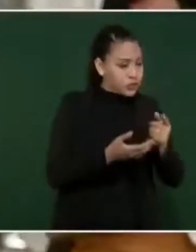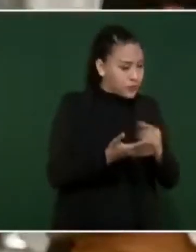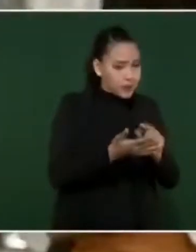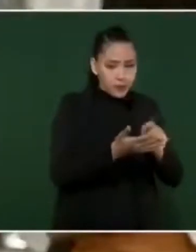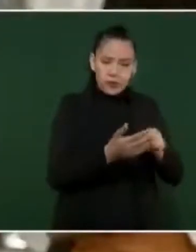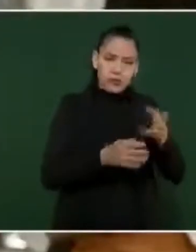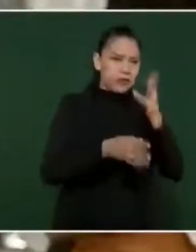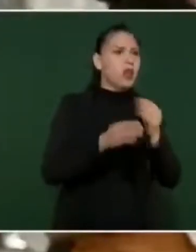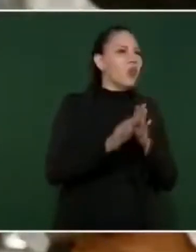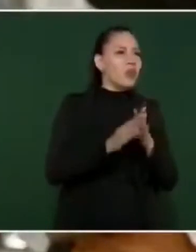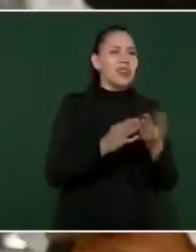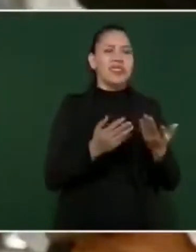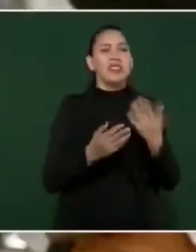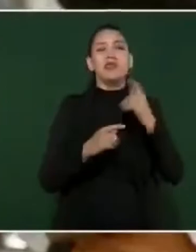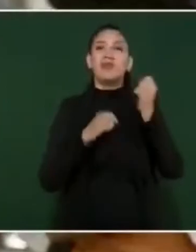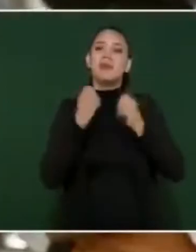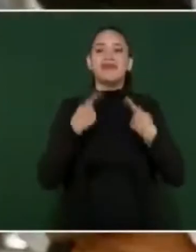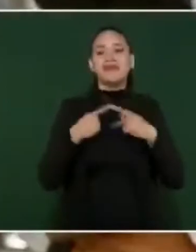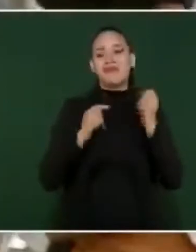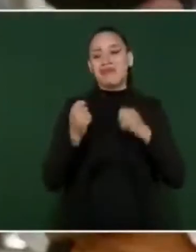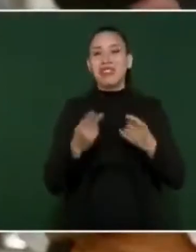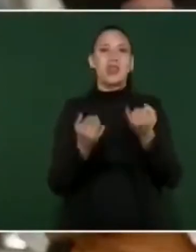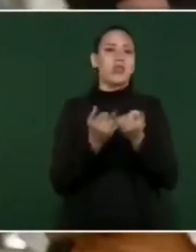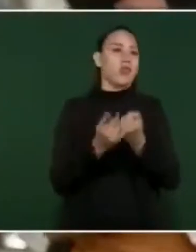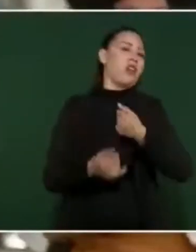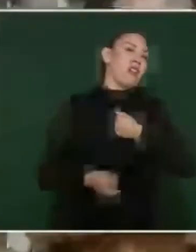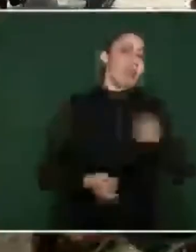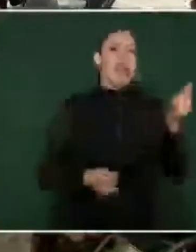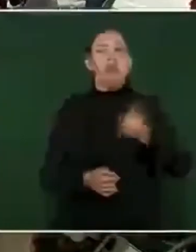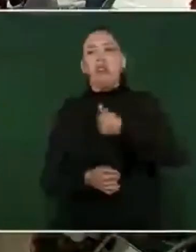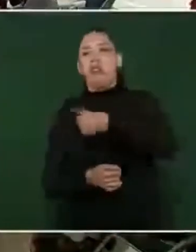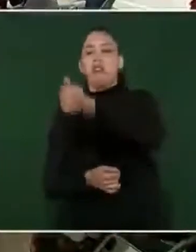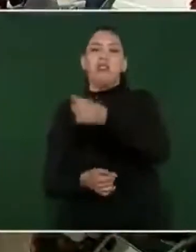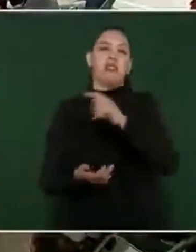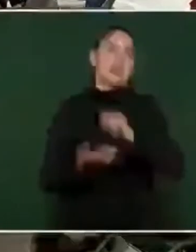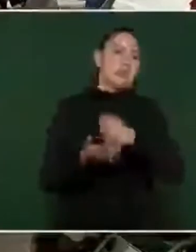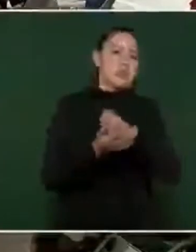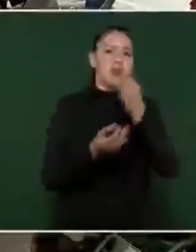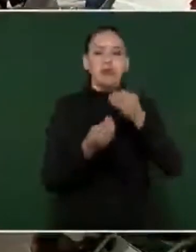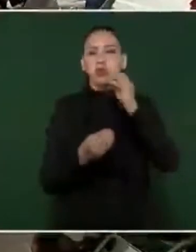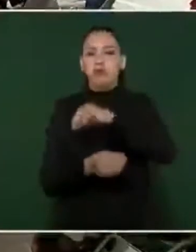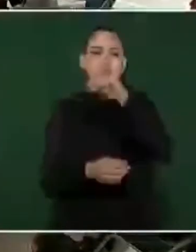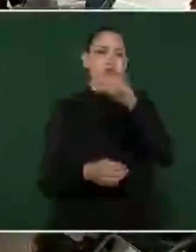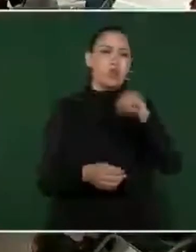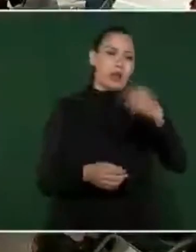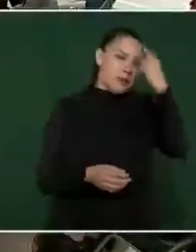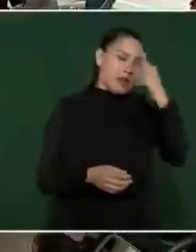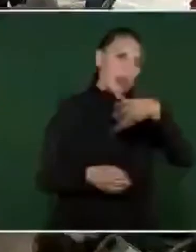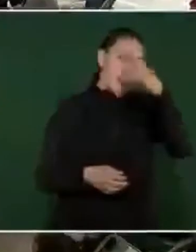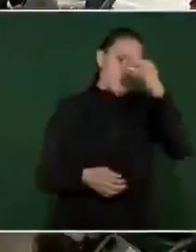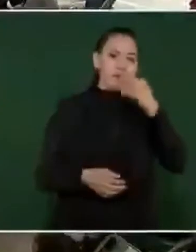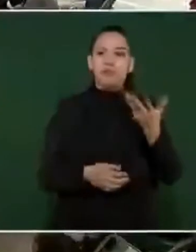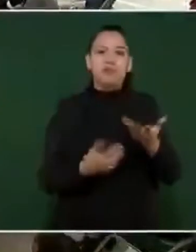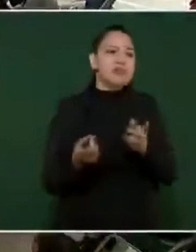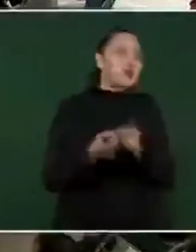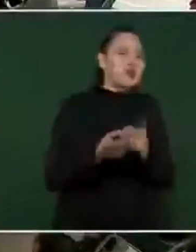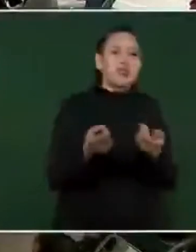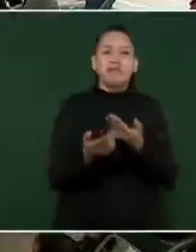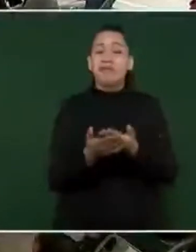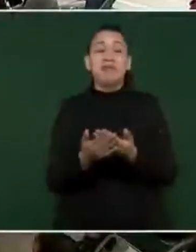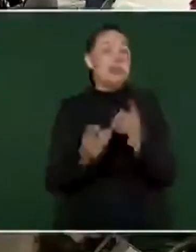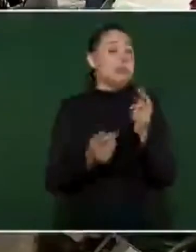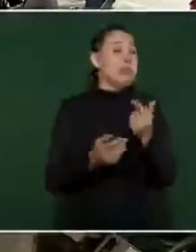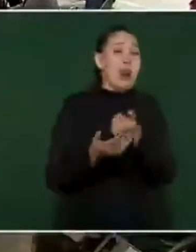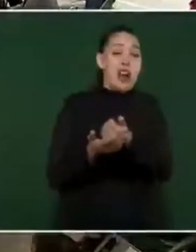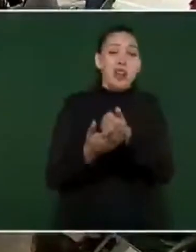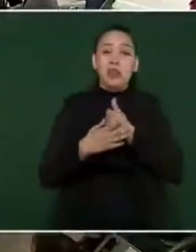veces y nunca encontré nada, fue muy poco lo que pude hacer por el tema. Presidente, usted me dijo la primera vez que lo vi en el 2019 que me iba a ayudar, también